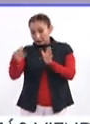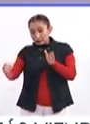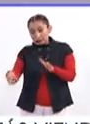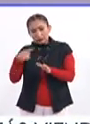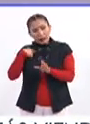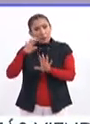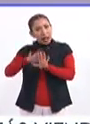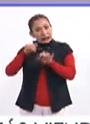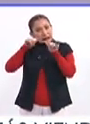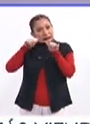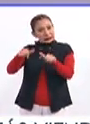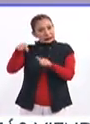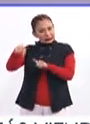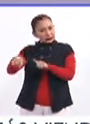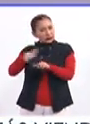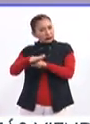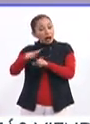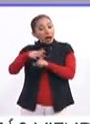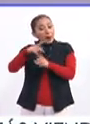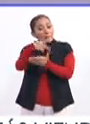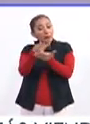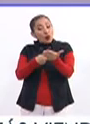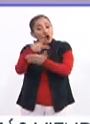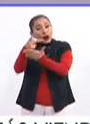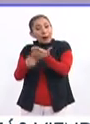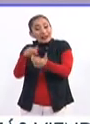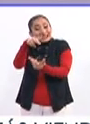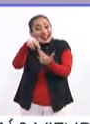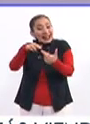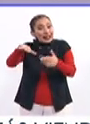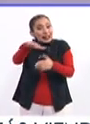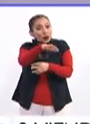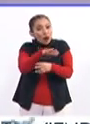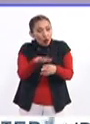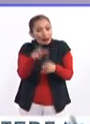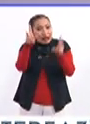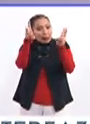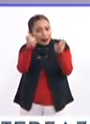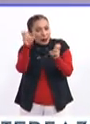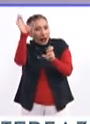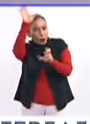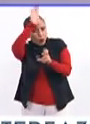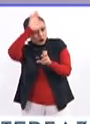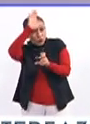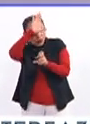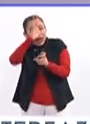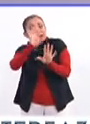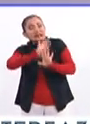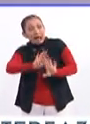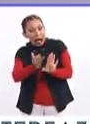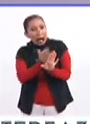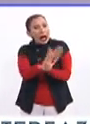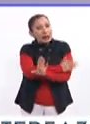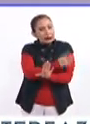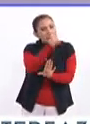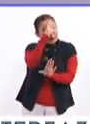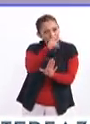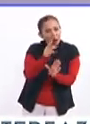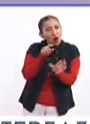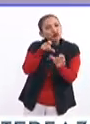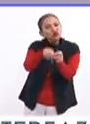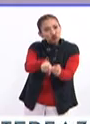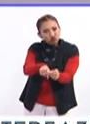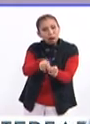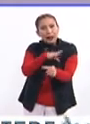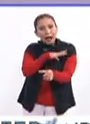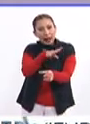puso especial énfasis en los programas regionales en materia cultural en los que ya participa nuestro país,